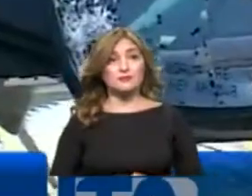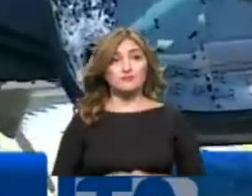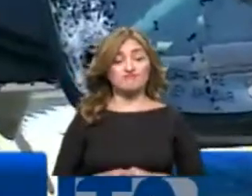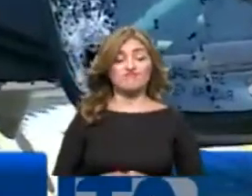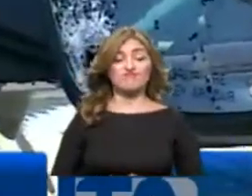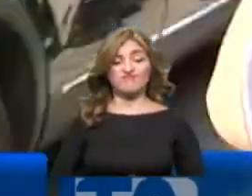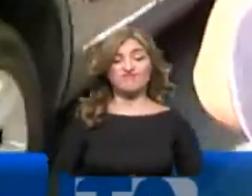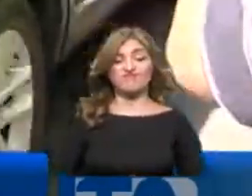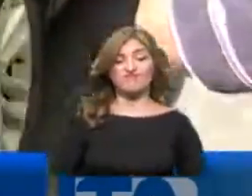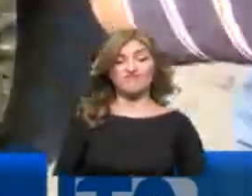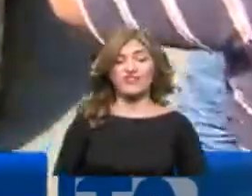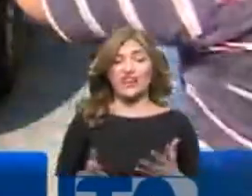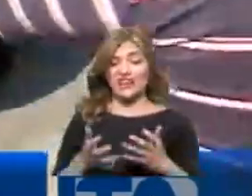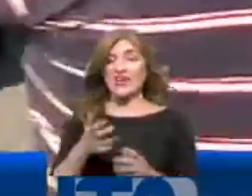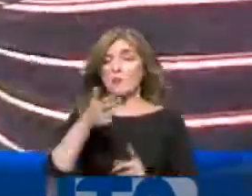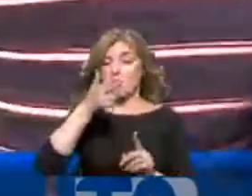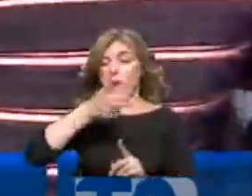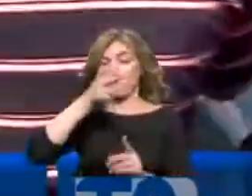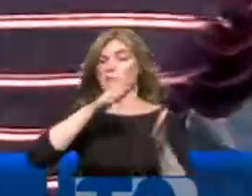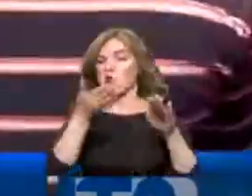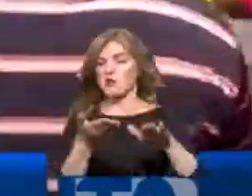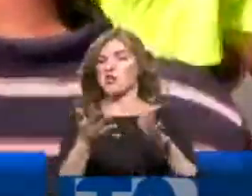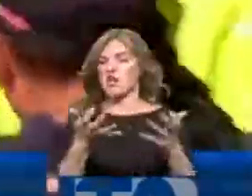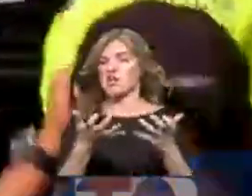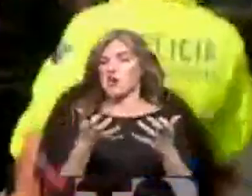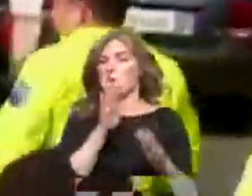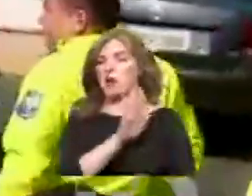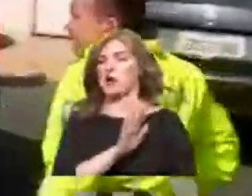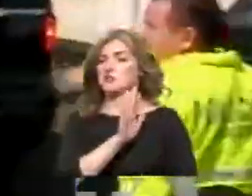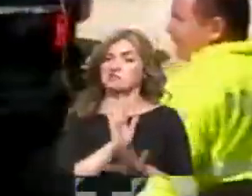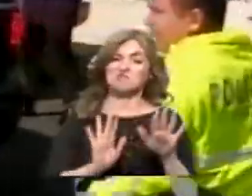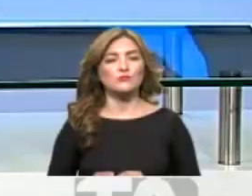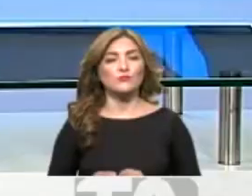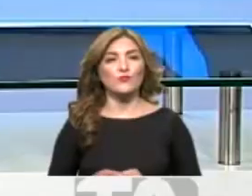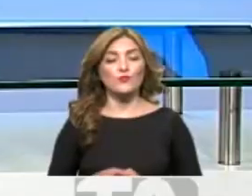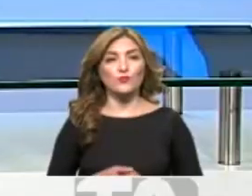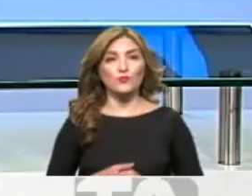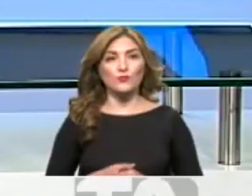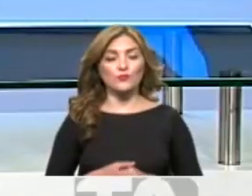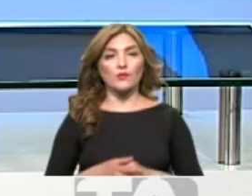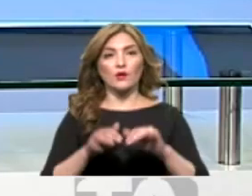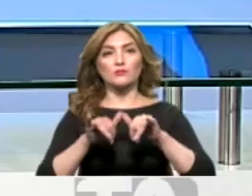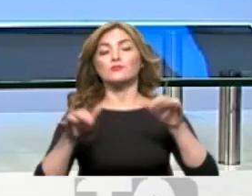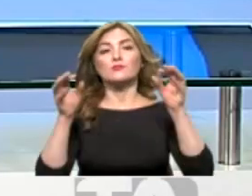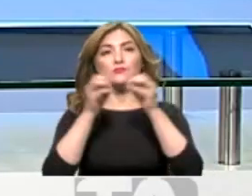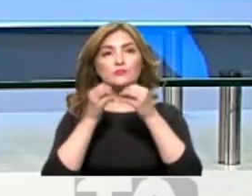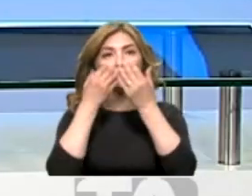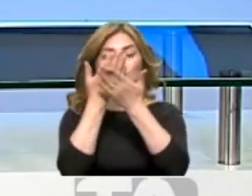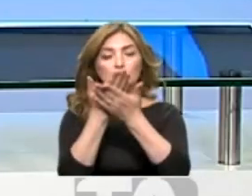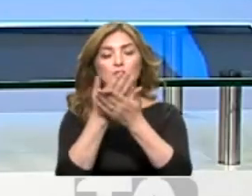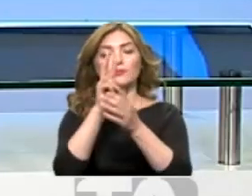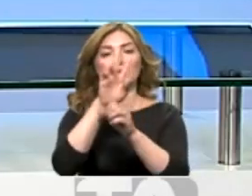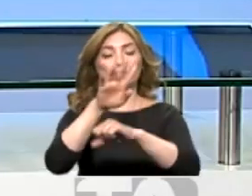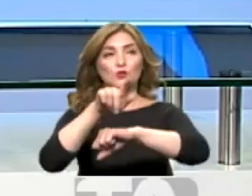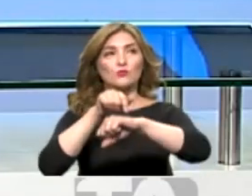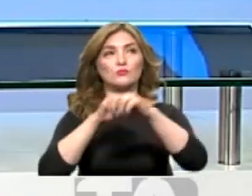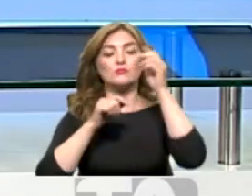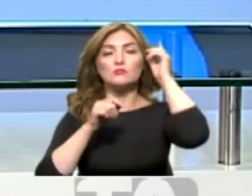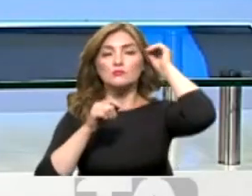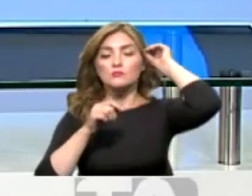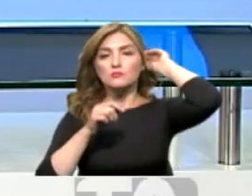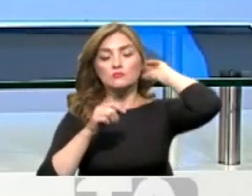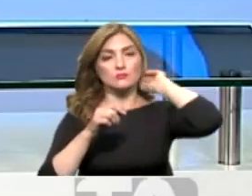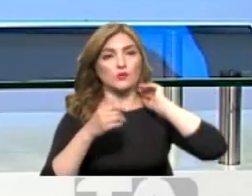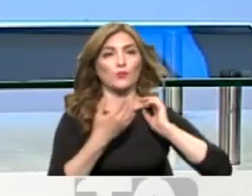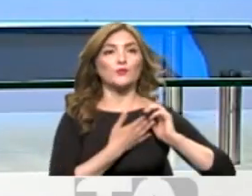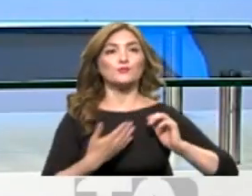fue dirigido e intentaron asesinarlo. Paul Tutiben, 24 horas. Seguimos con más información en 24 horas. El presidente